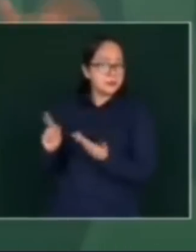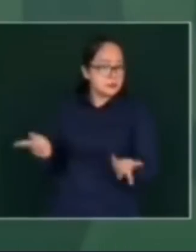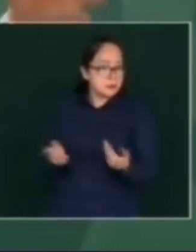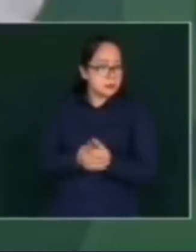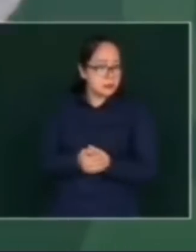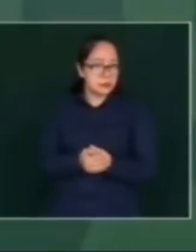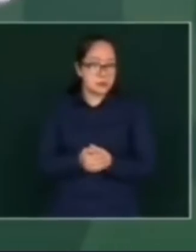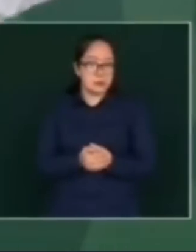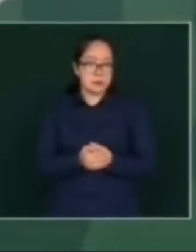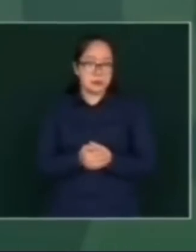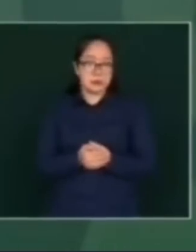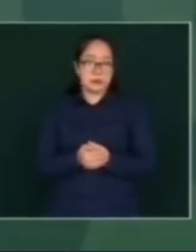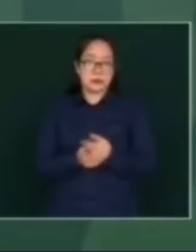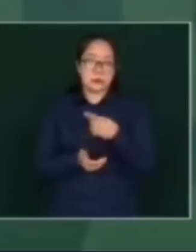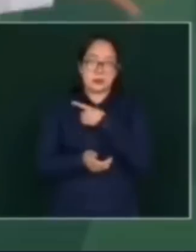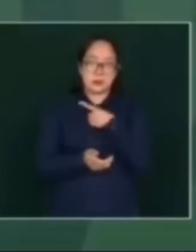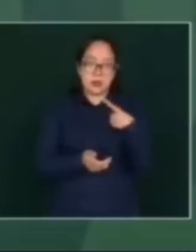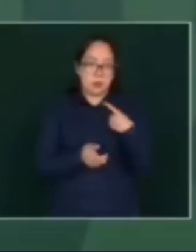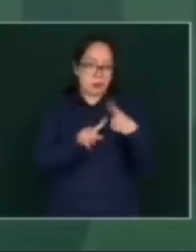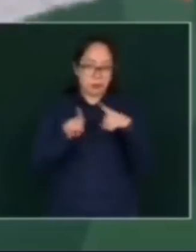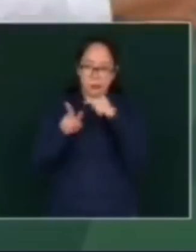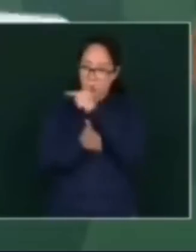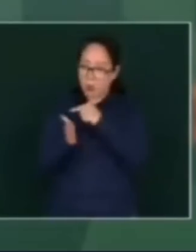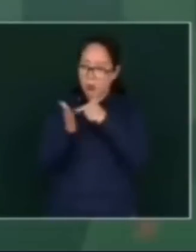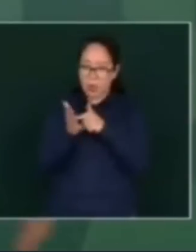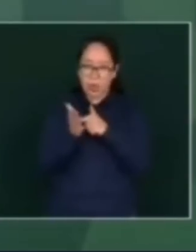instalando casillas en todos lados.